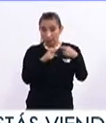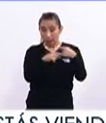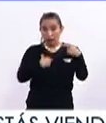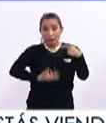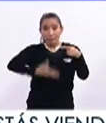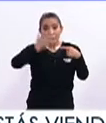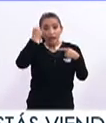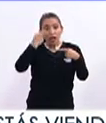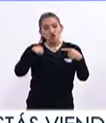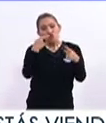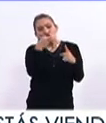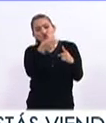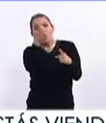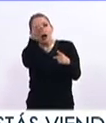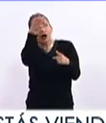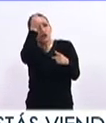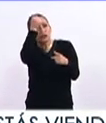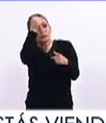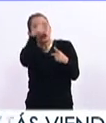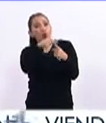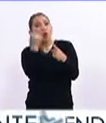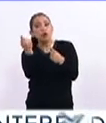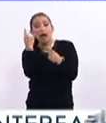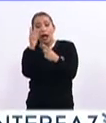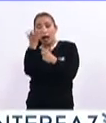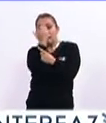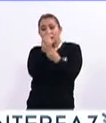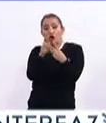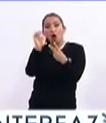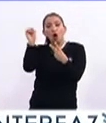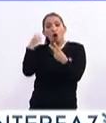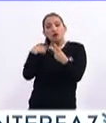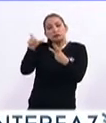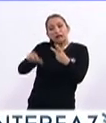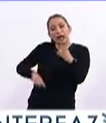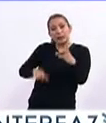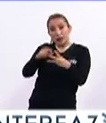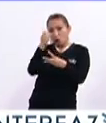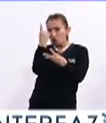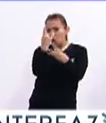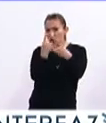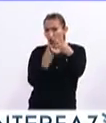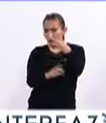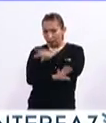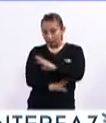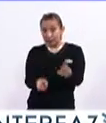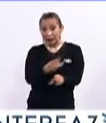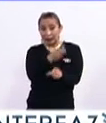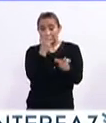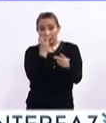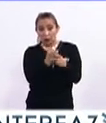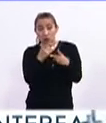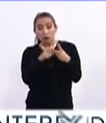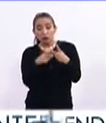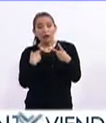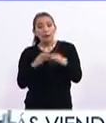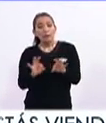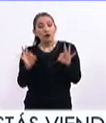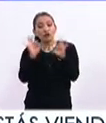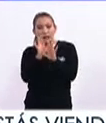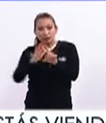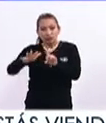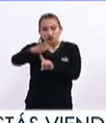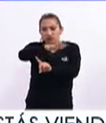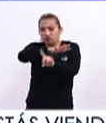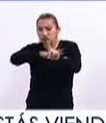el aprendizaje de un solo concepto, una nueva habilidad o un nuevo comportamiento a la vez. El segundo es la relevancia